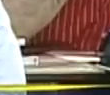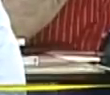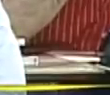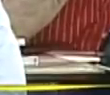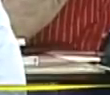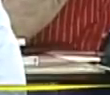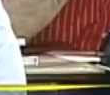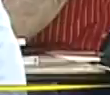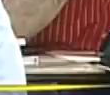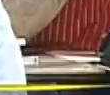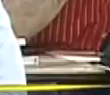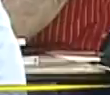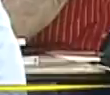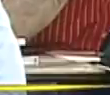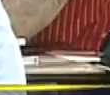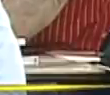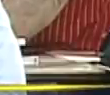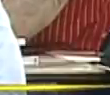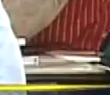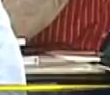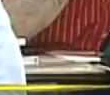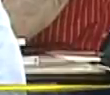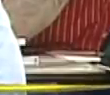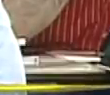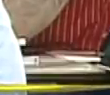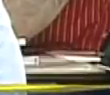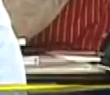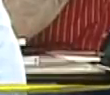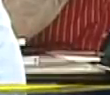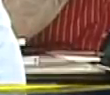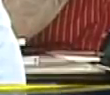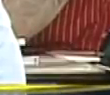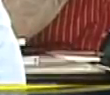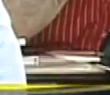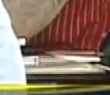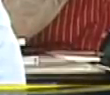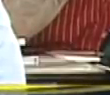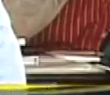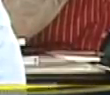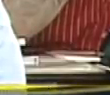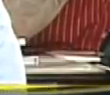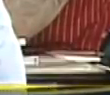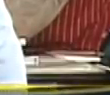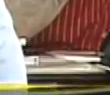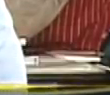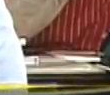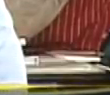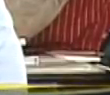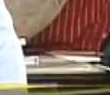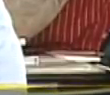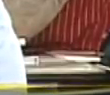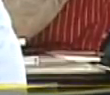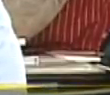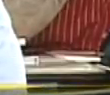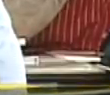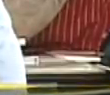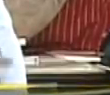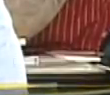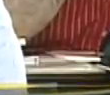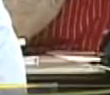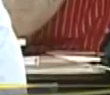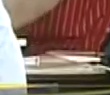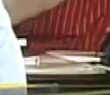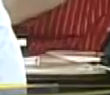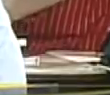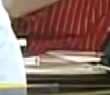durante 4 años, los peajes del estado Anzoátegui. Cosas tan increíbles, presidente, como en el proceso de transición,